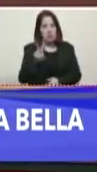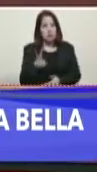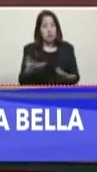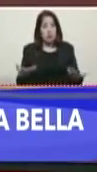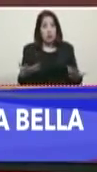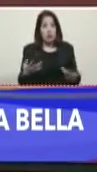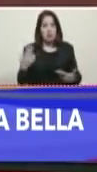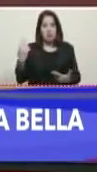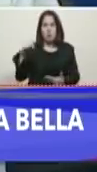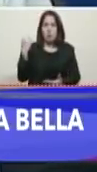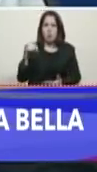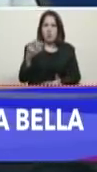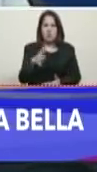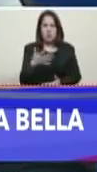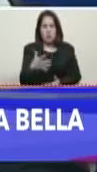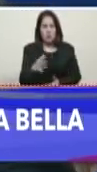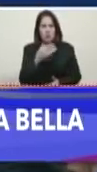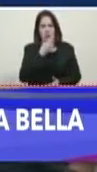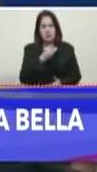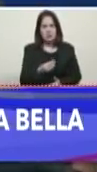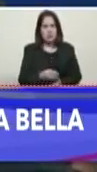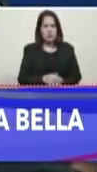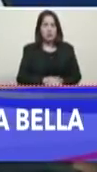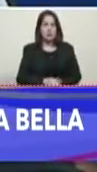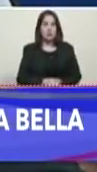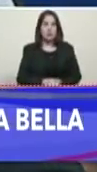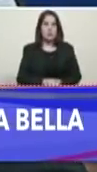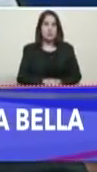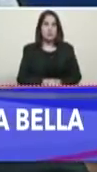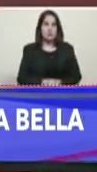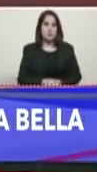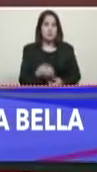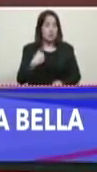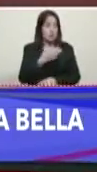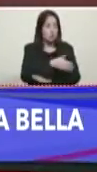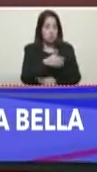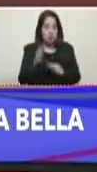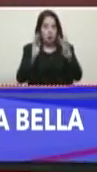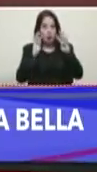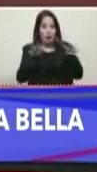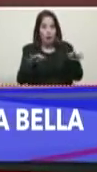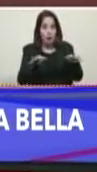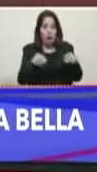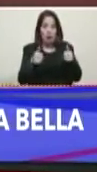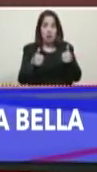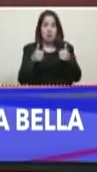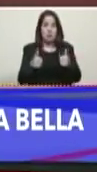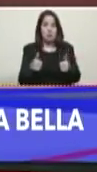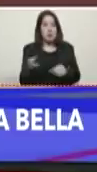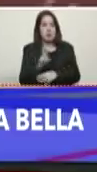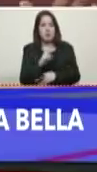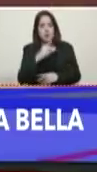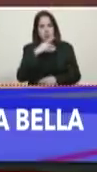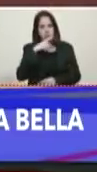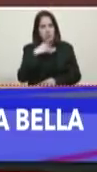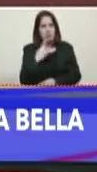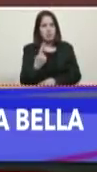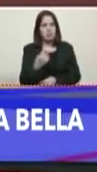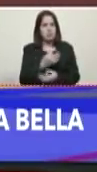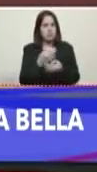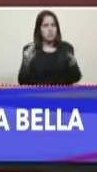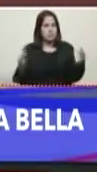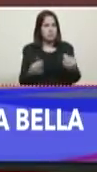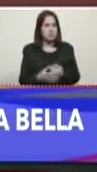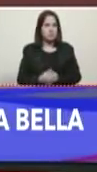noviembre por ahí diciembre y recorrieron el país un fenómeno me llame el cuento rapidito un fenómeno mismo